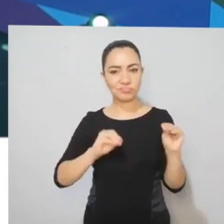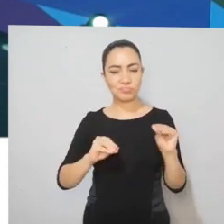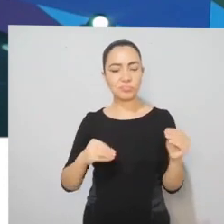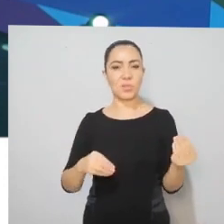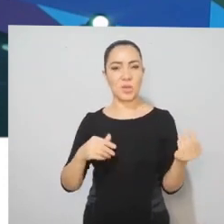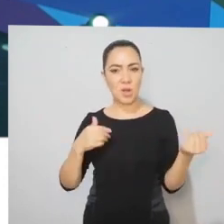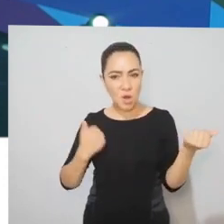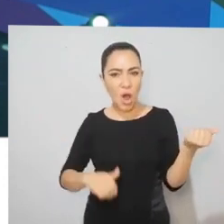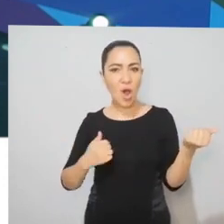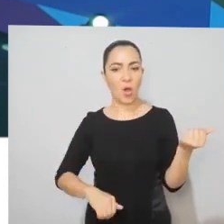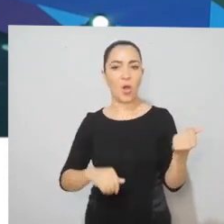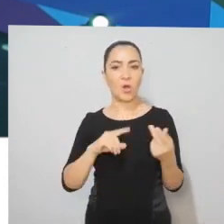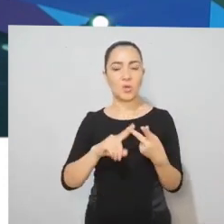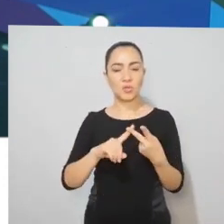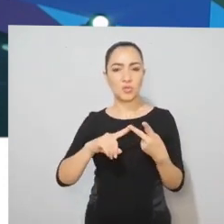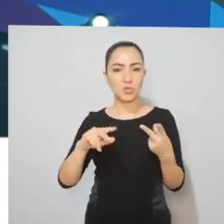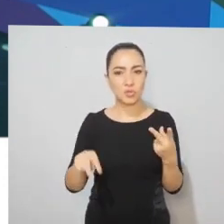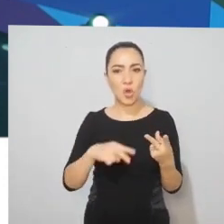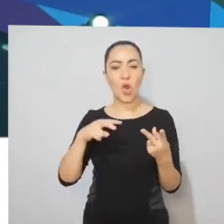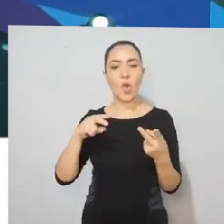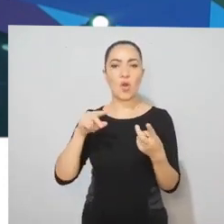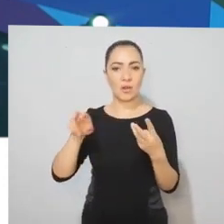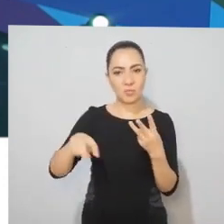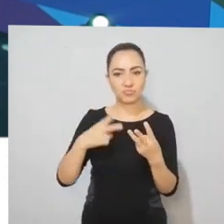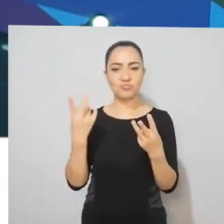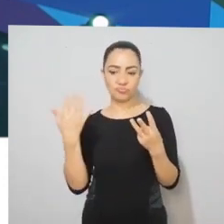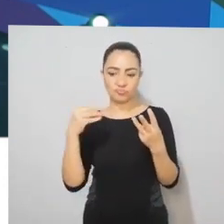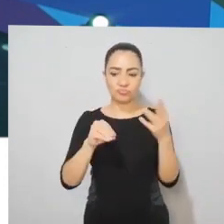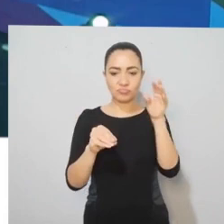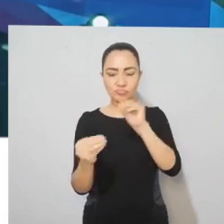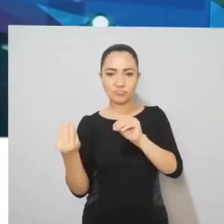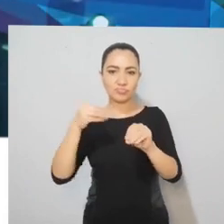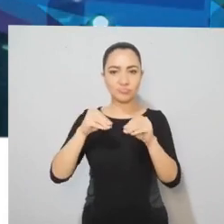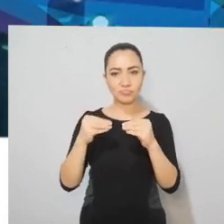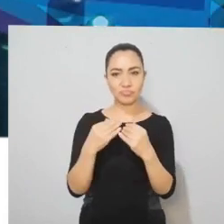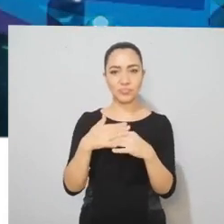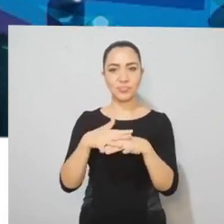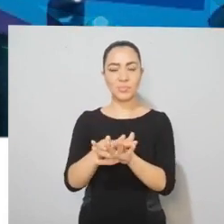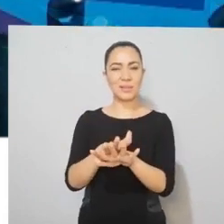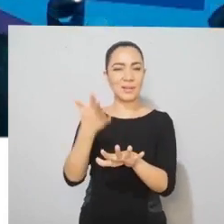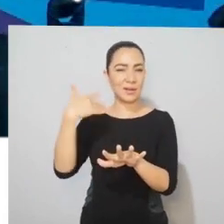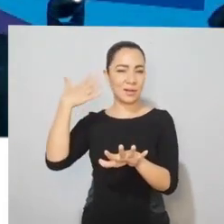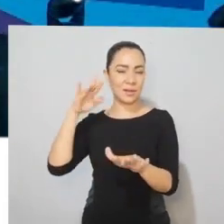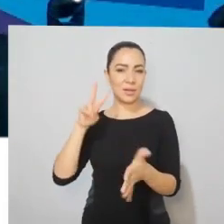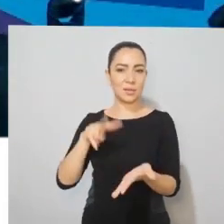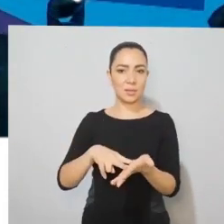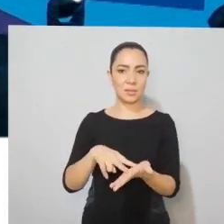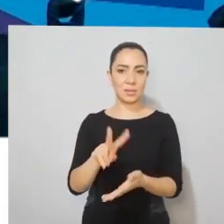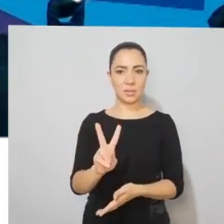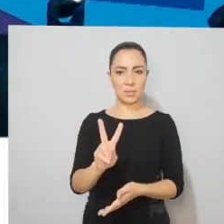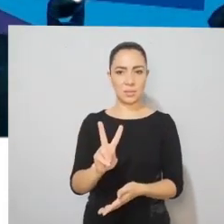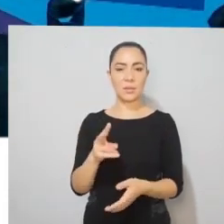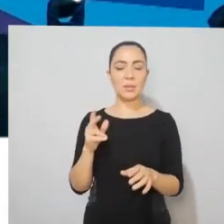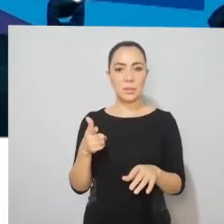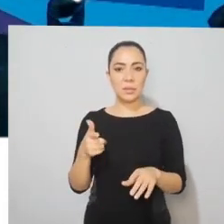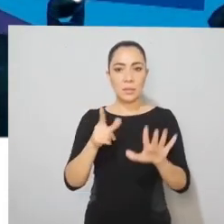el soul y el reggae, una agrupación formada allá por el año 2002 y a la fecha suma